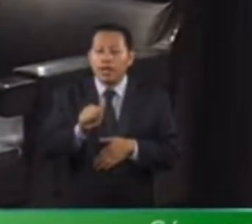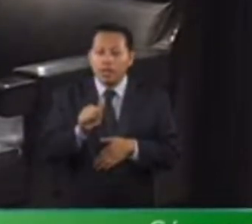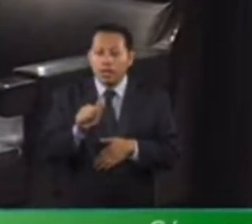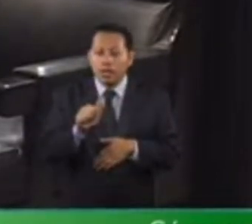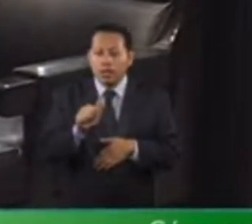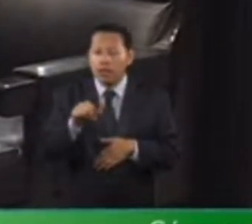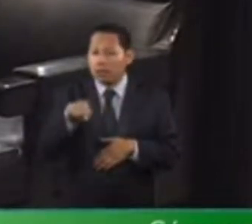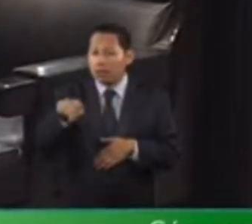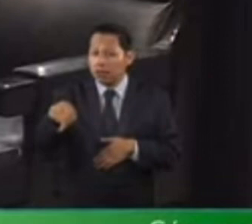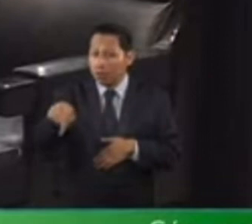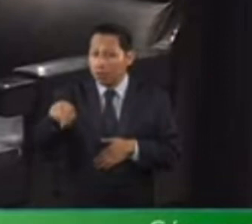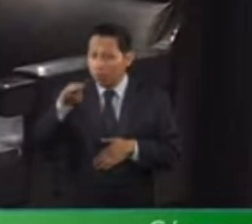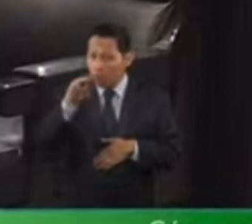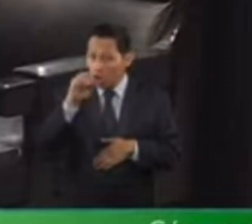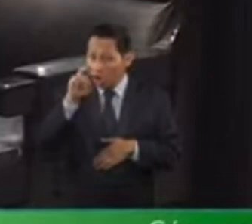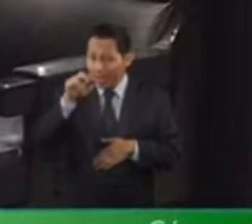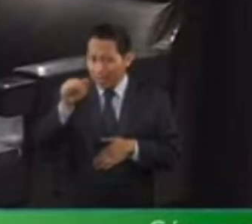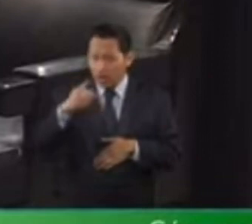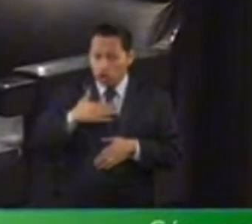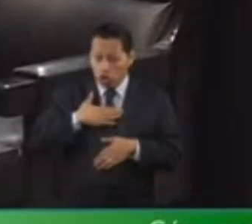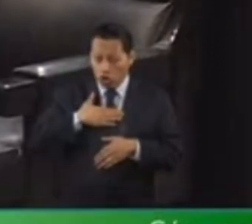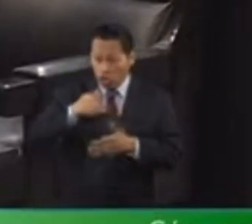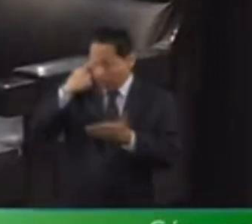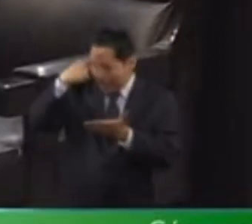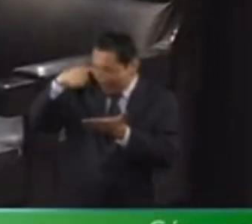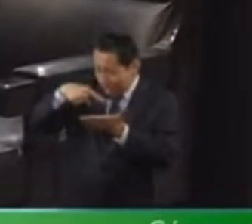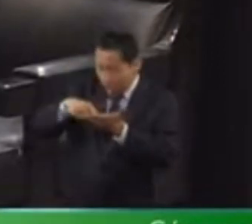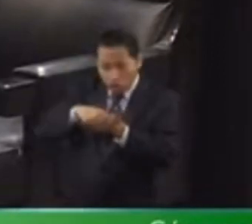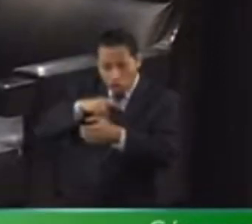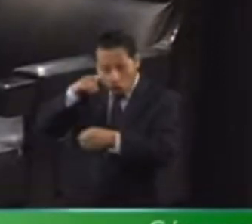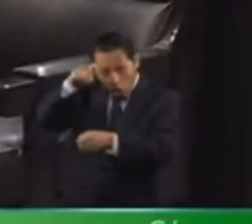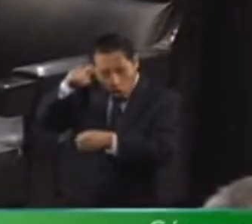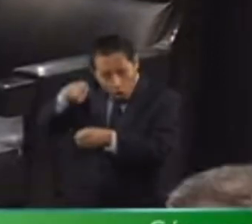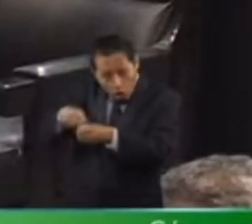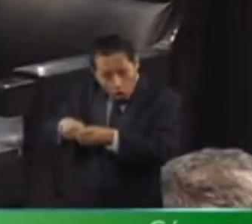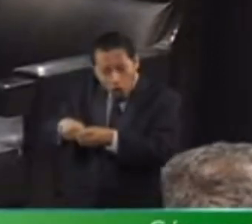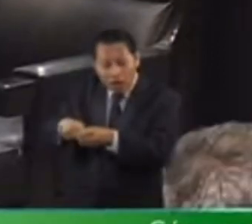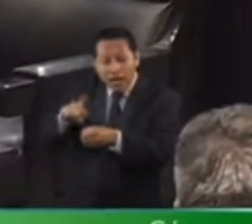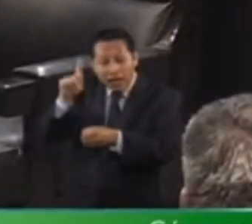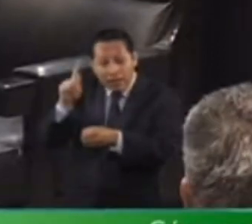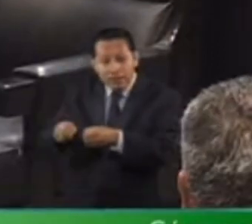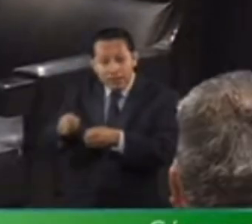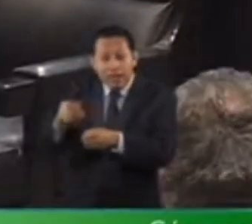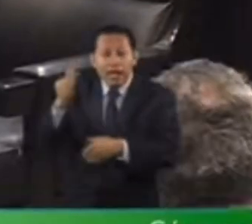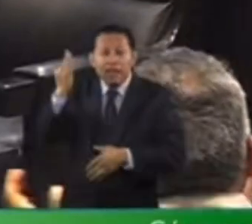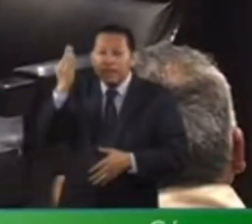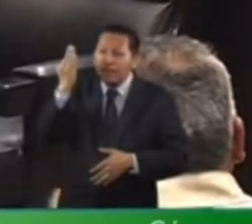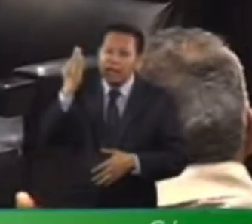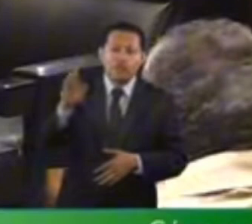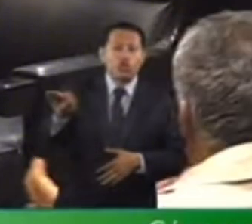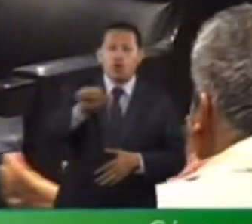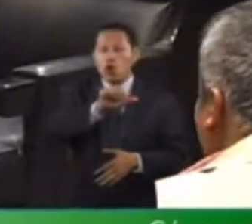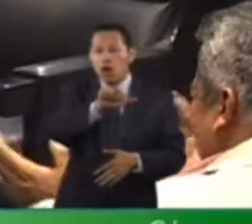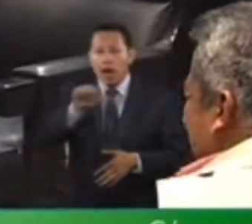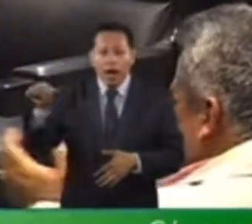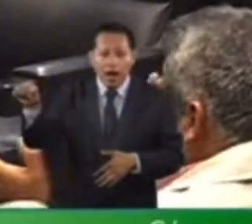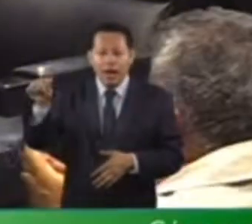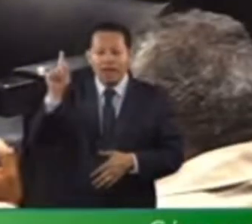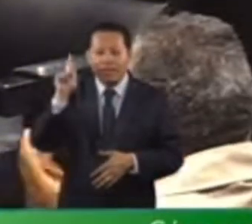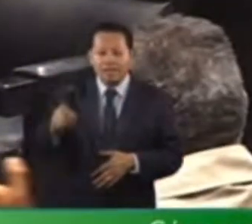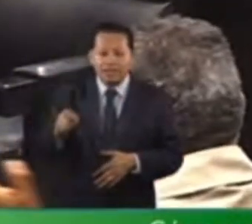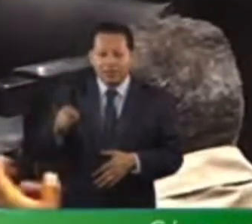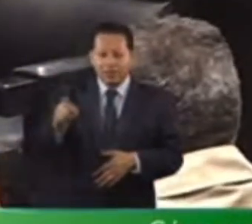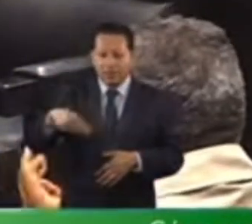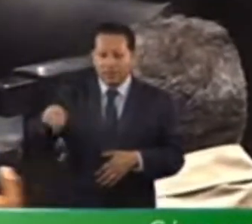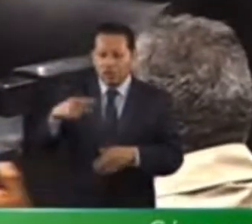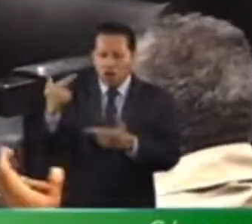Morena, la bancada en la que he creído y militado, traicionó a los que se han quedado sin